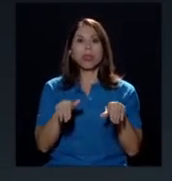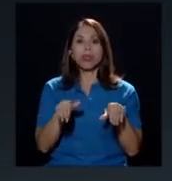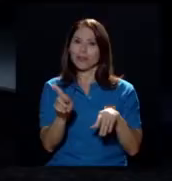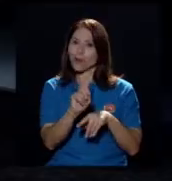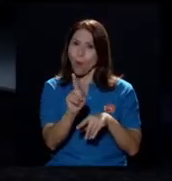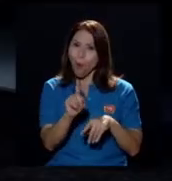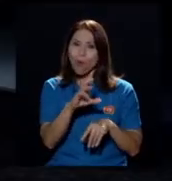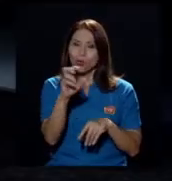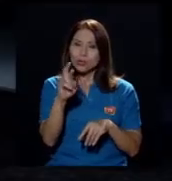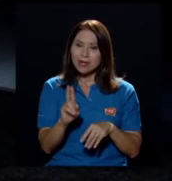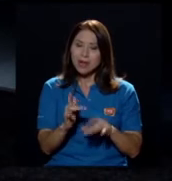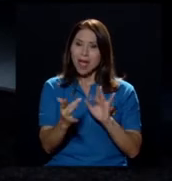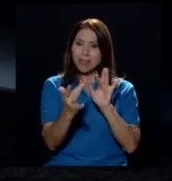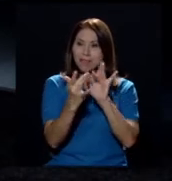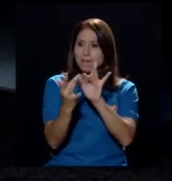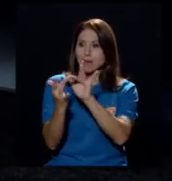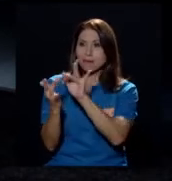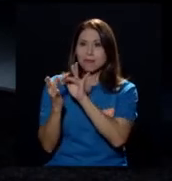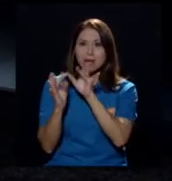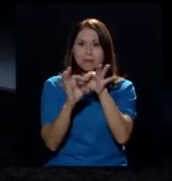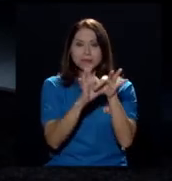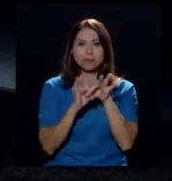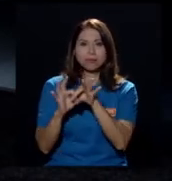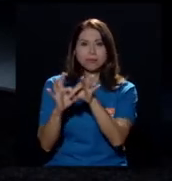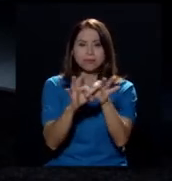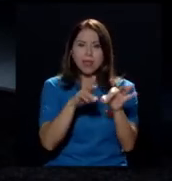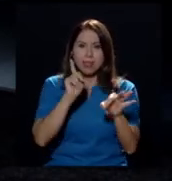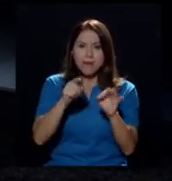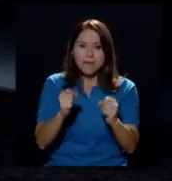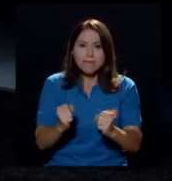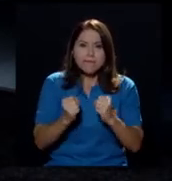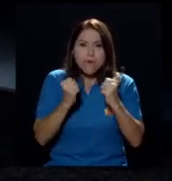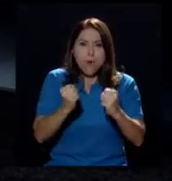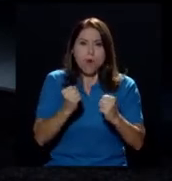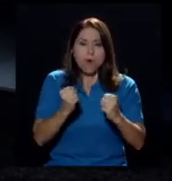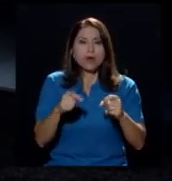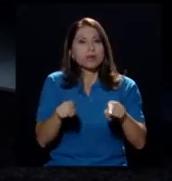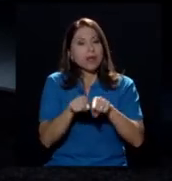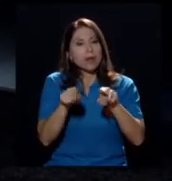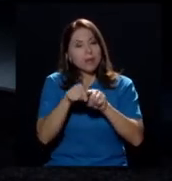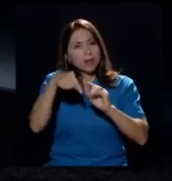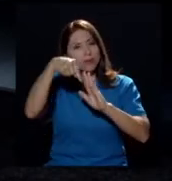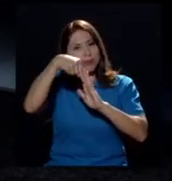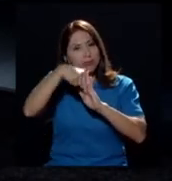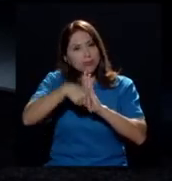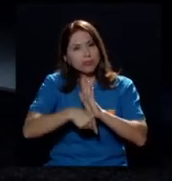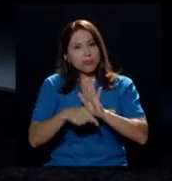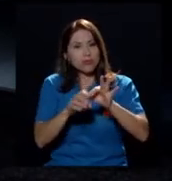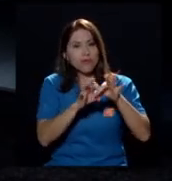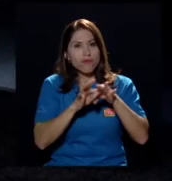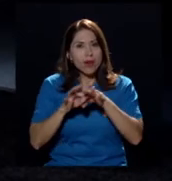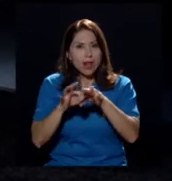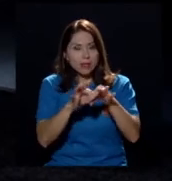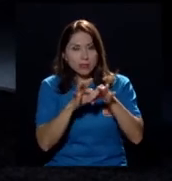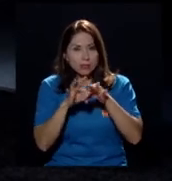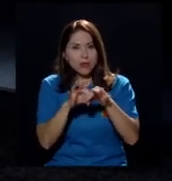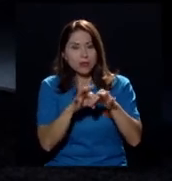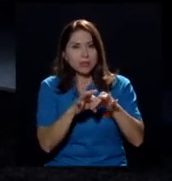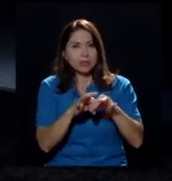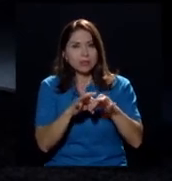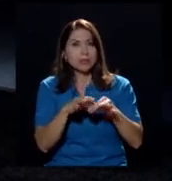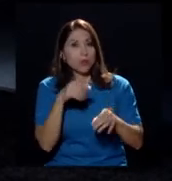fortalecer y profundizar relaciones es otra de los de los ámbitos que